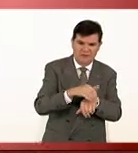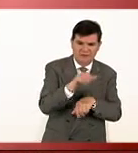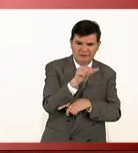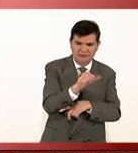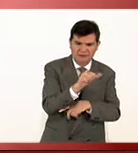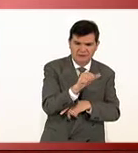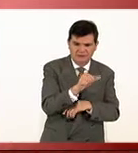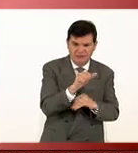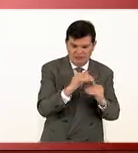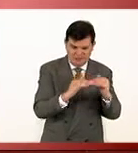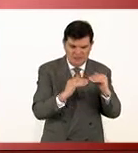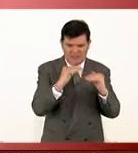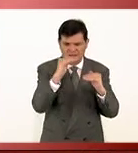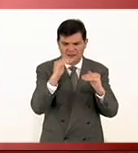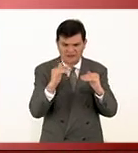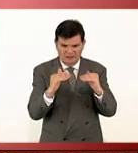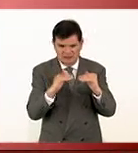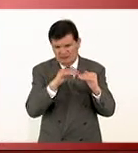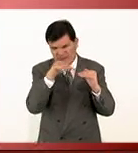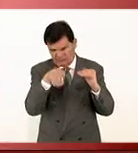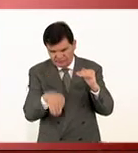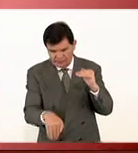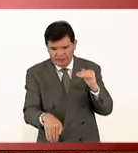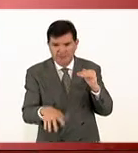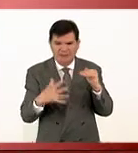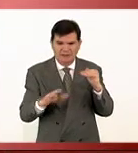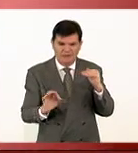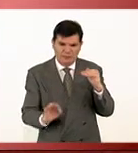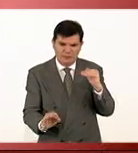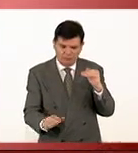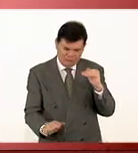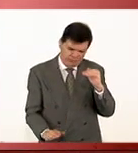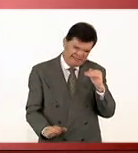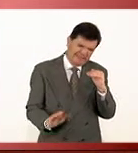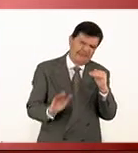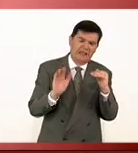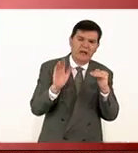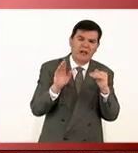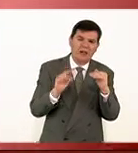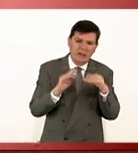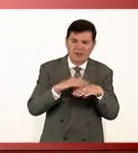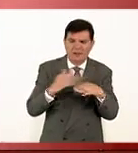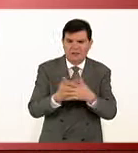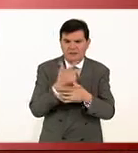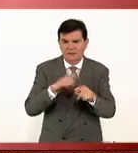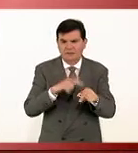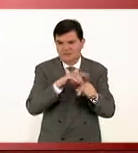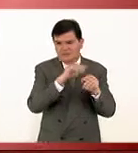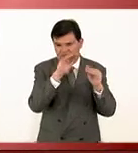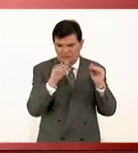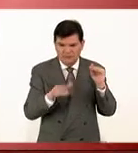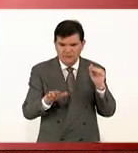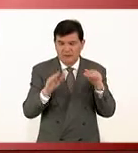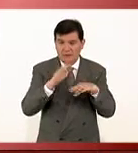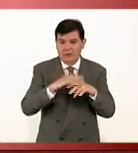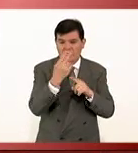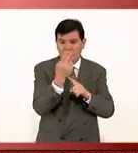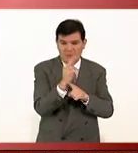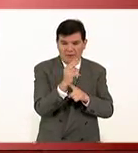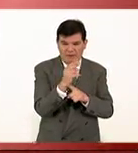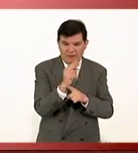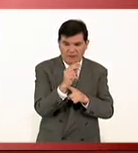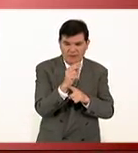16, ha ido variando, ha tenido caídas de 10 puntos, que es básicamente lo que trae a nivel nacional. Pero si ven ya para